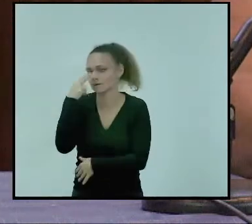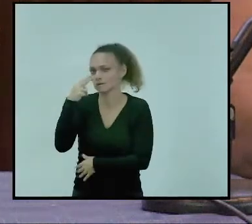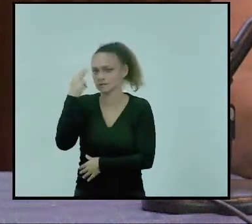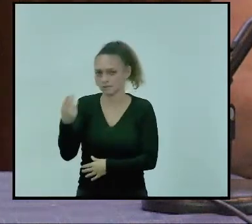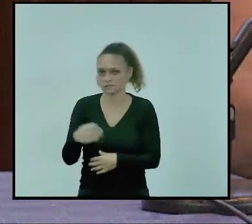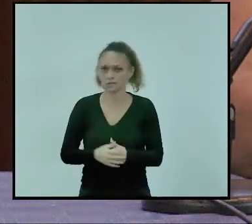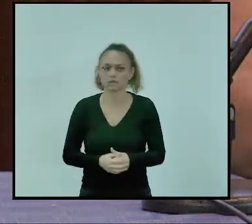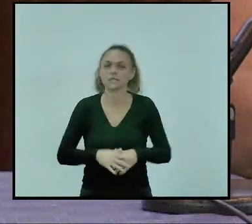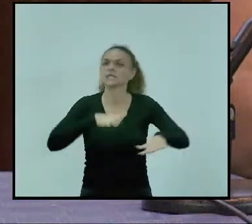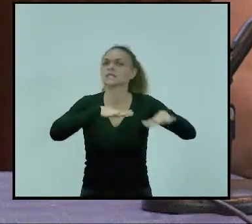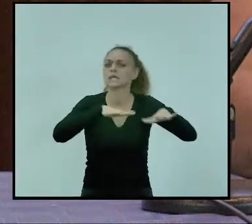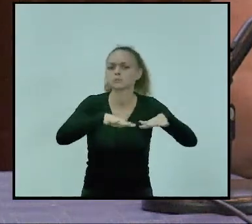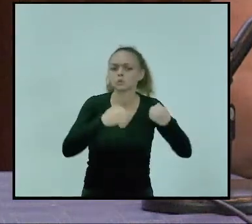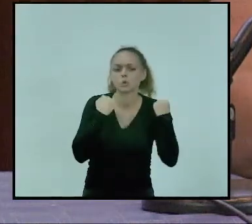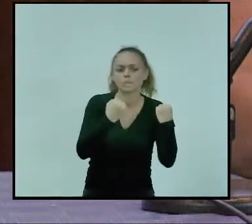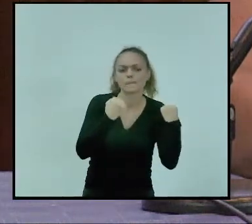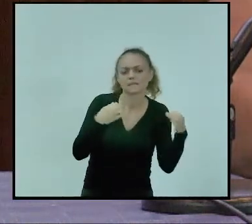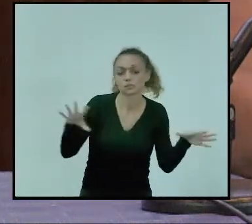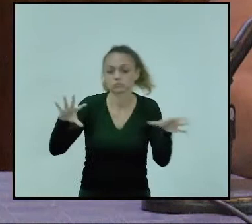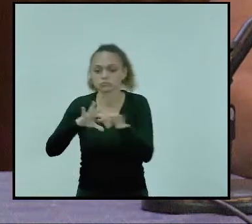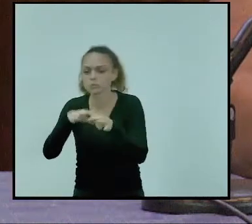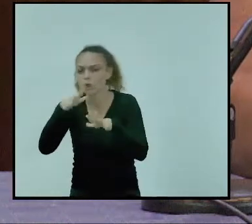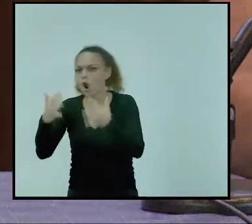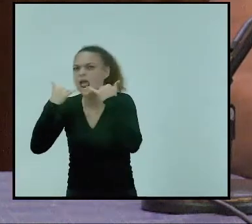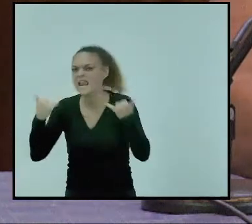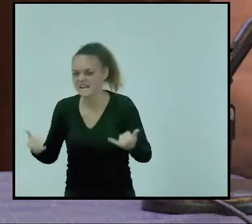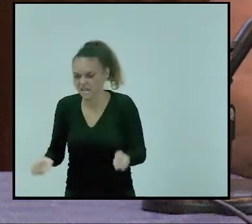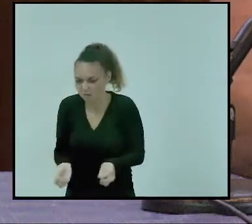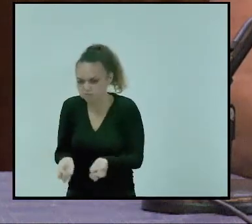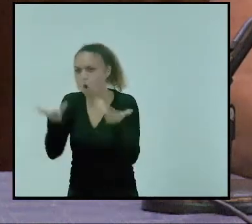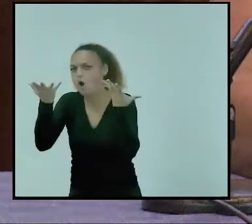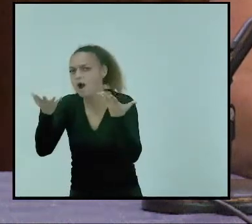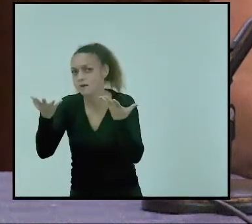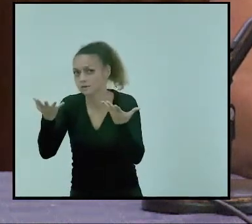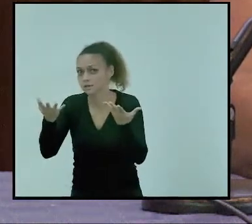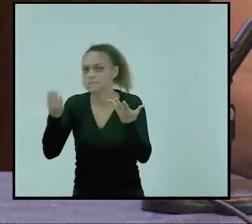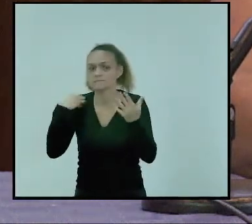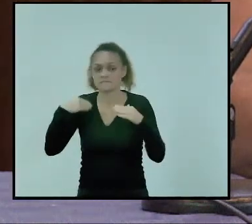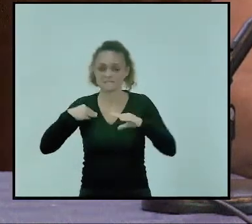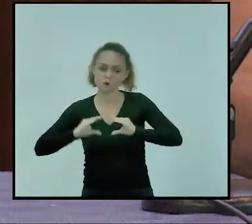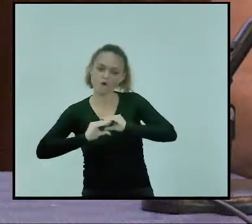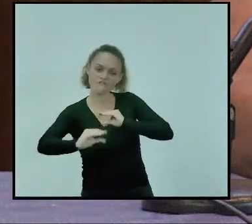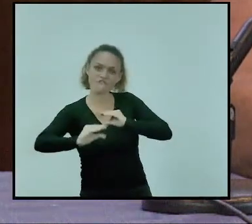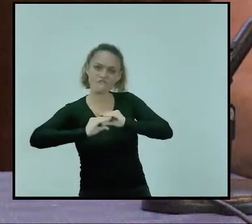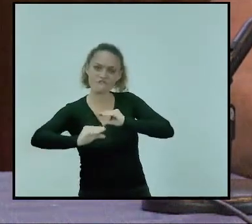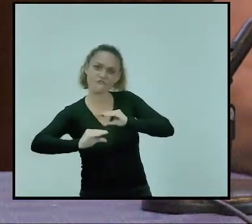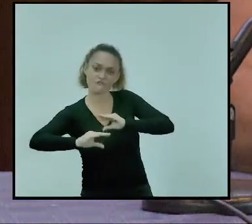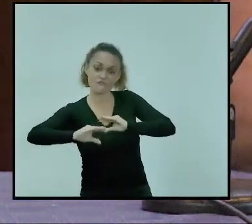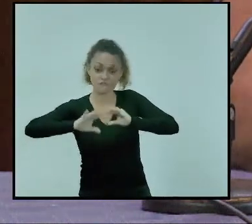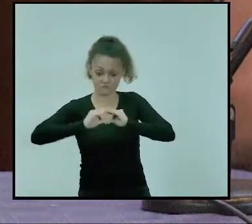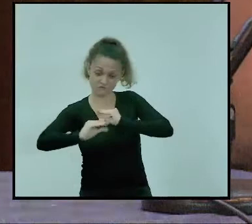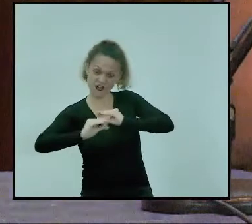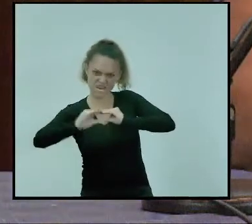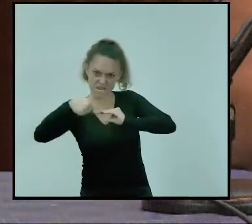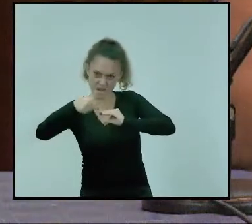que tiene una magnitud asociada a una liberación de energía grande, cuánto tiempo lleva cargándose la falla que lo ha disparado, qué tipo de falla es,